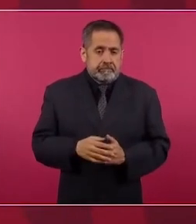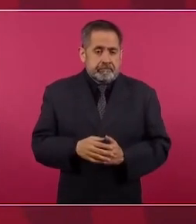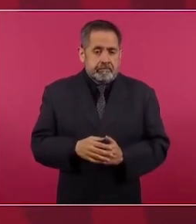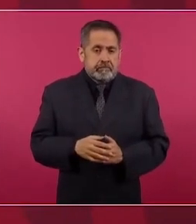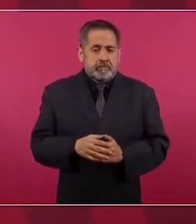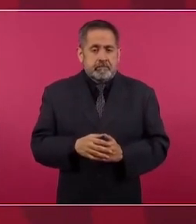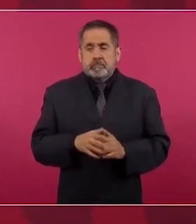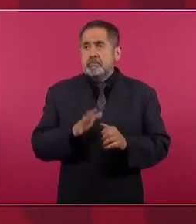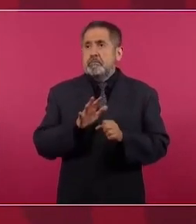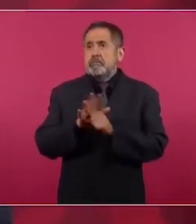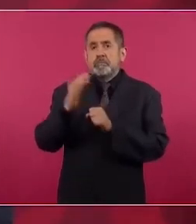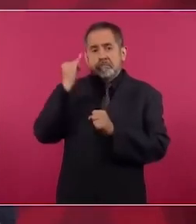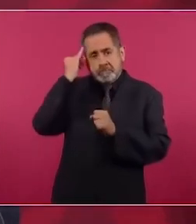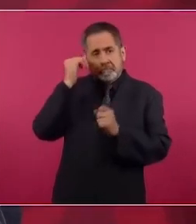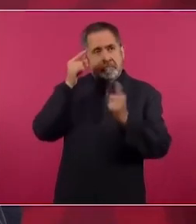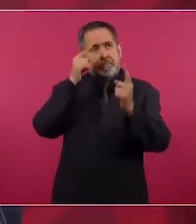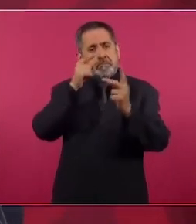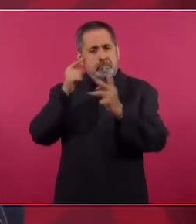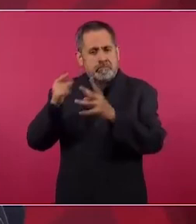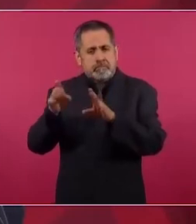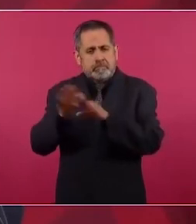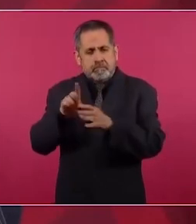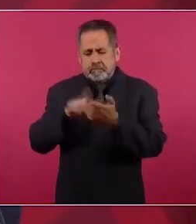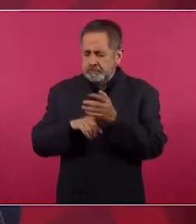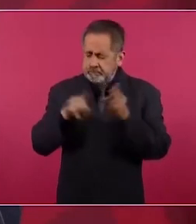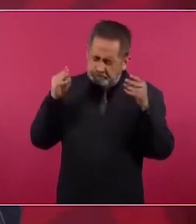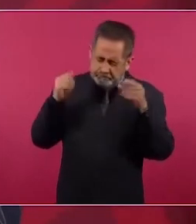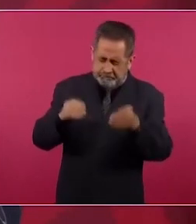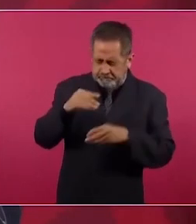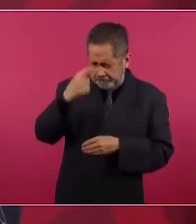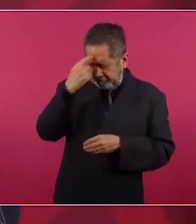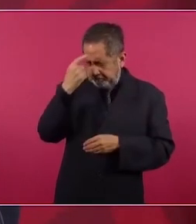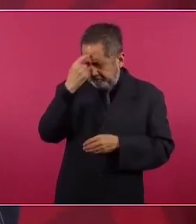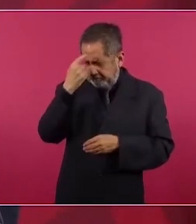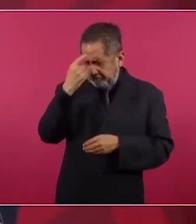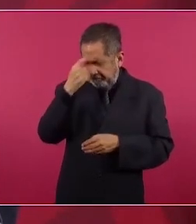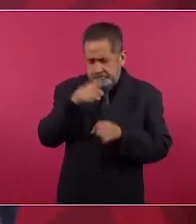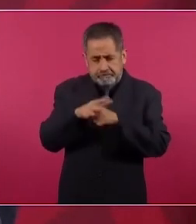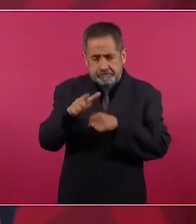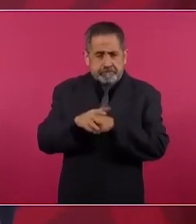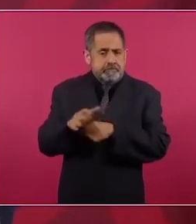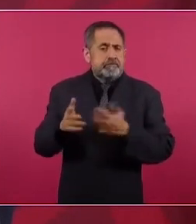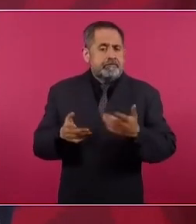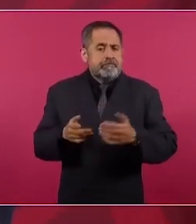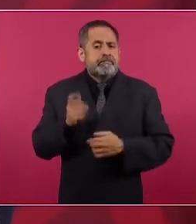cuál es ahora mi preocupación principal, es